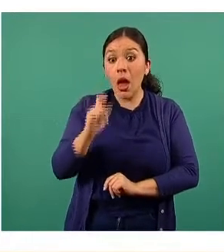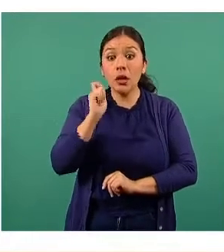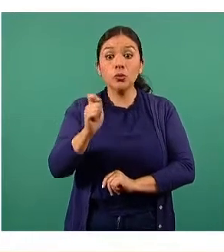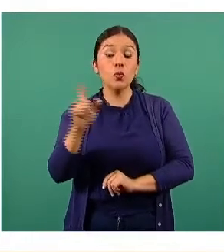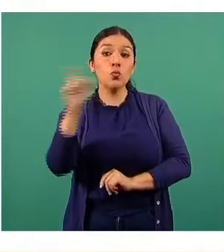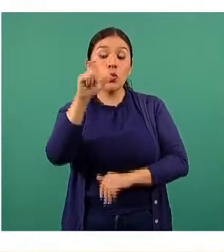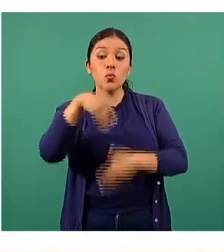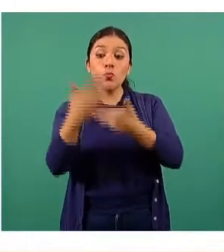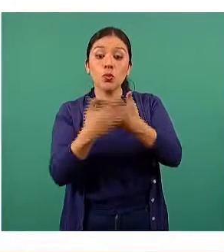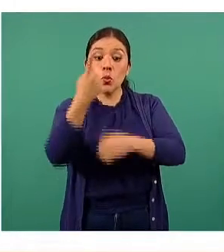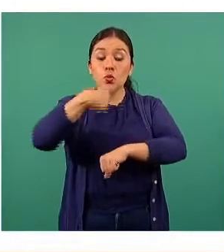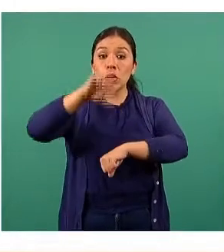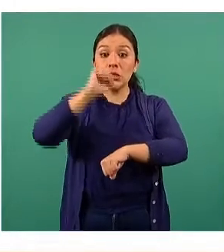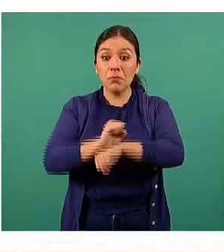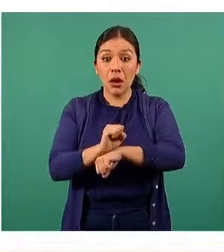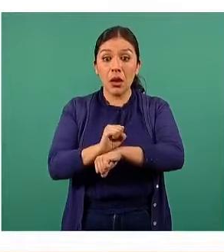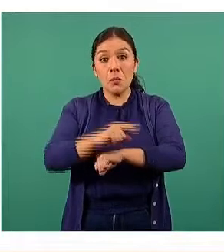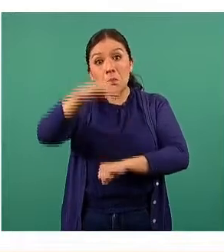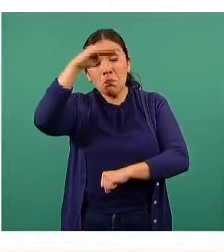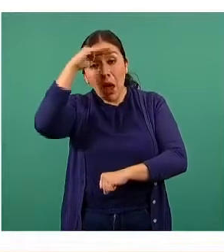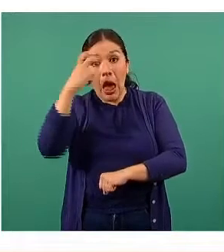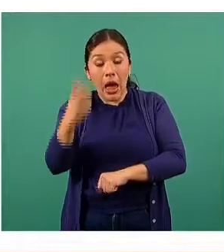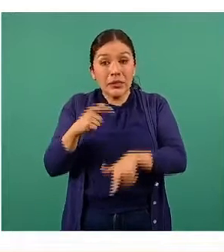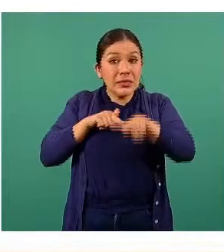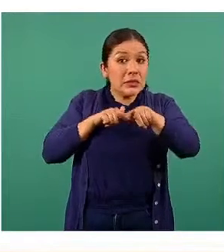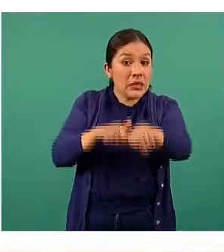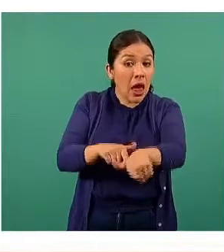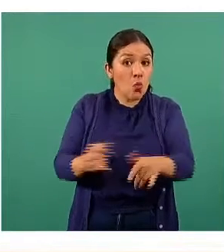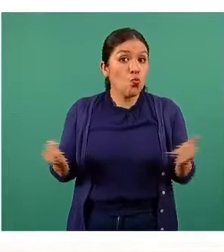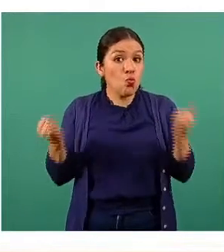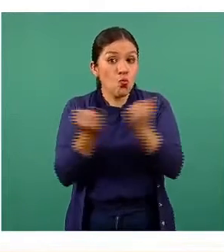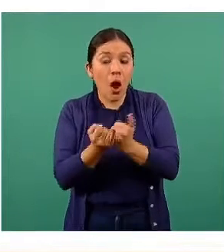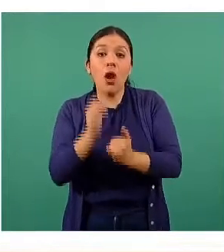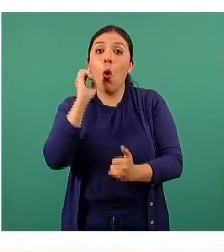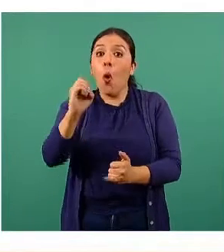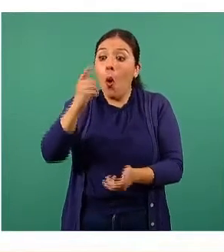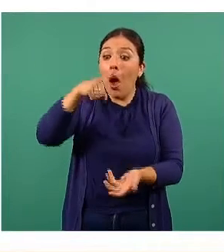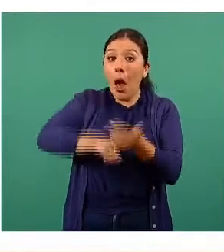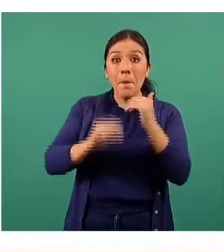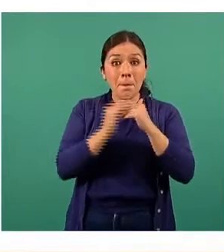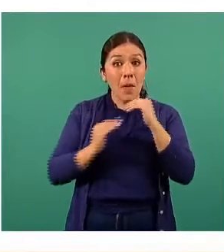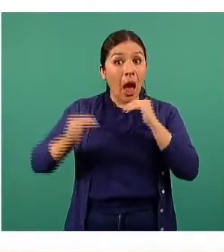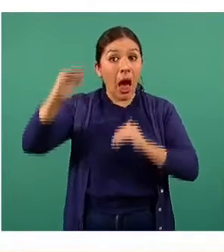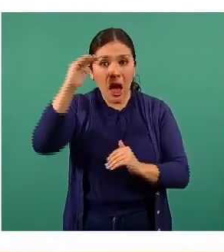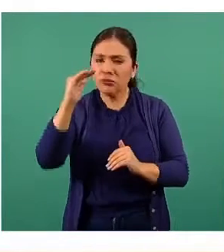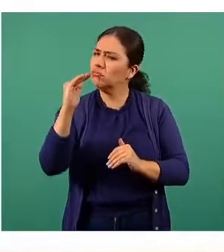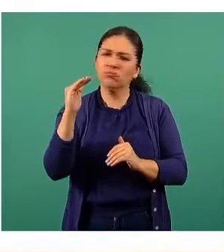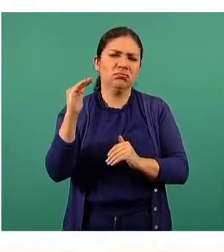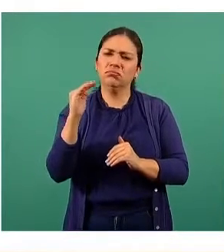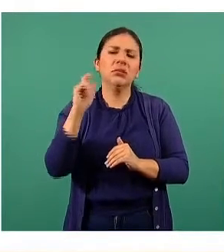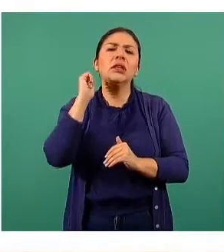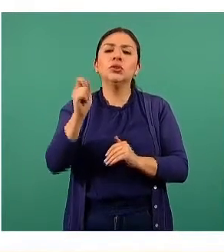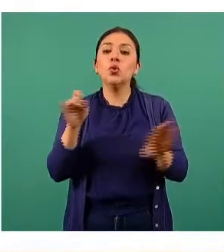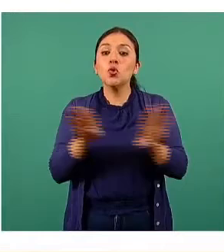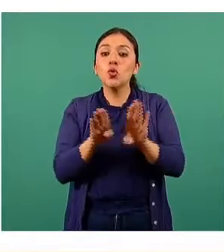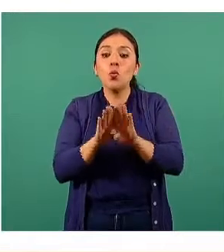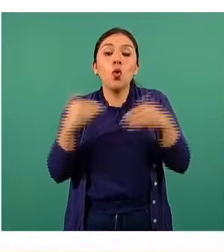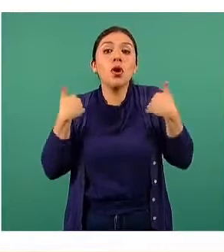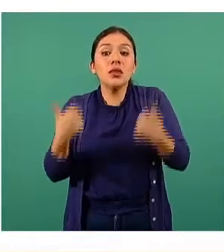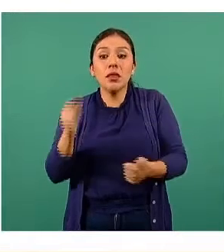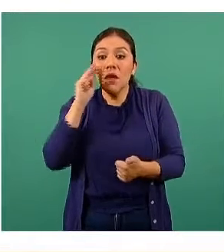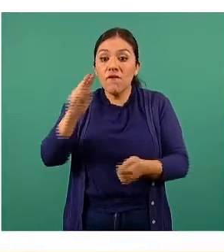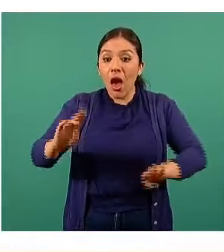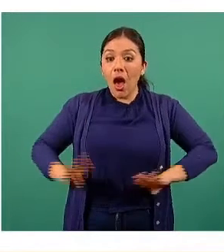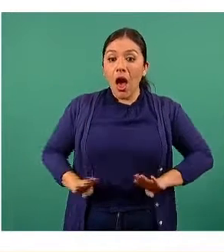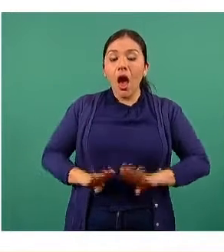siguiente semana no necesariamente se mantiene o inclusive representa un incremento, simplemente es parte del